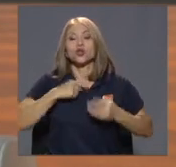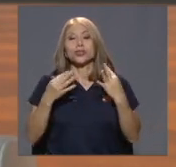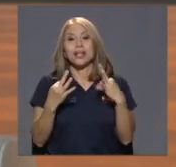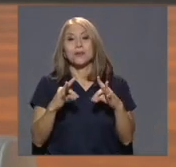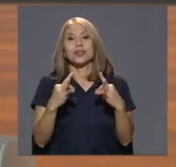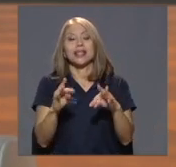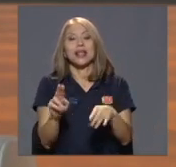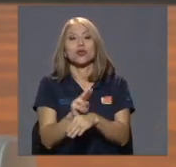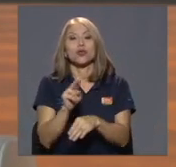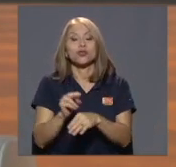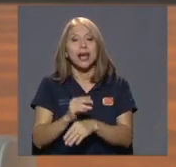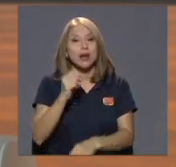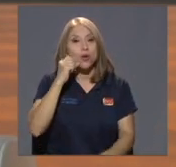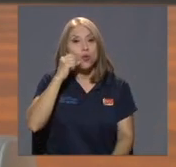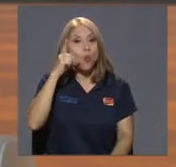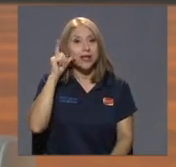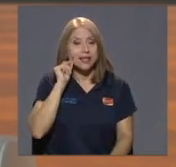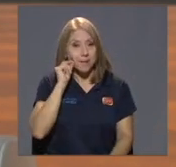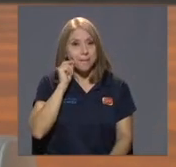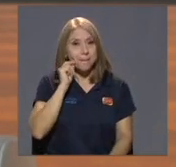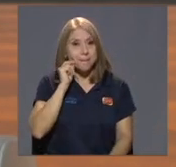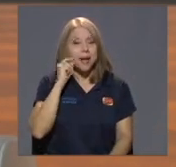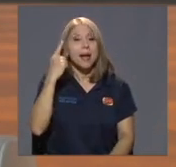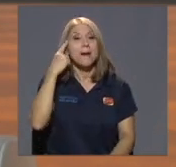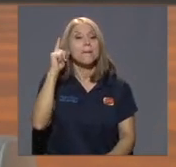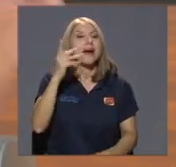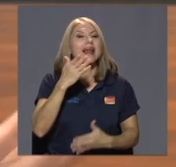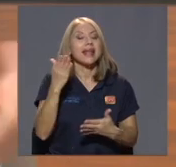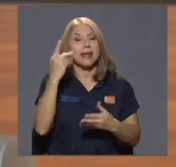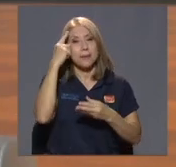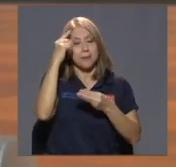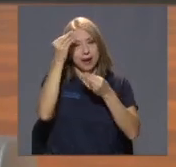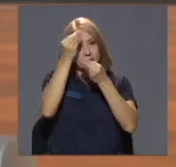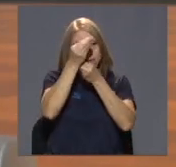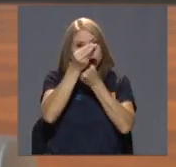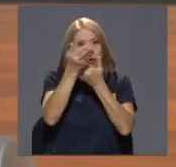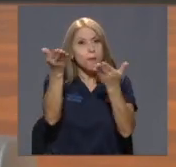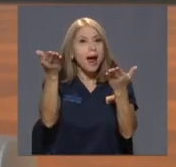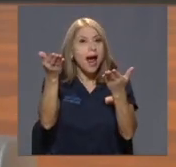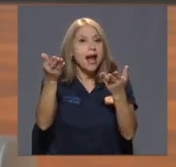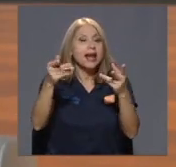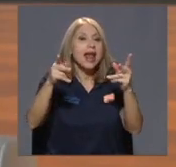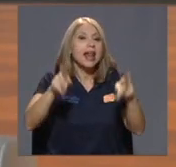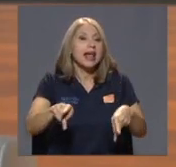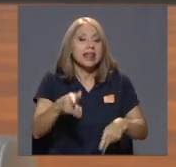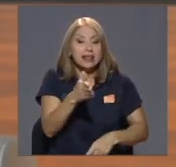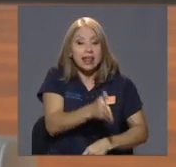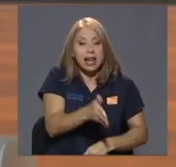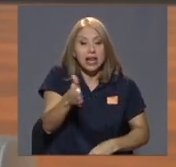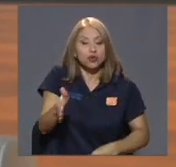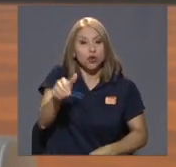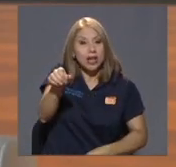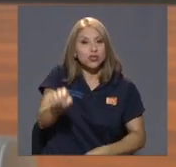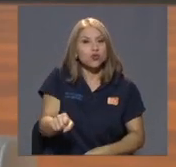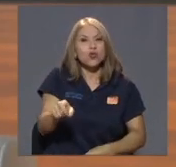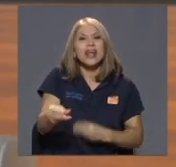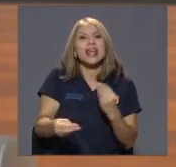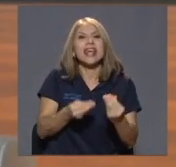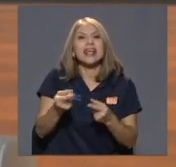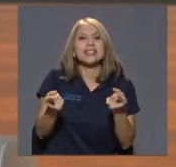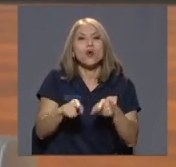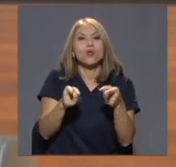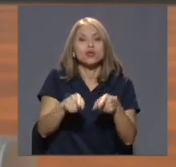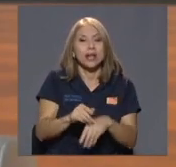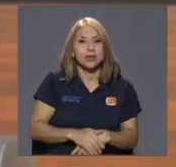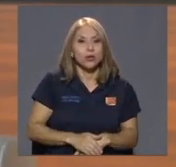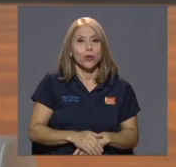ejemplo, territorialmente, para informarle, por ejemplo, a la gente de la zona sur, qué es lo que está ocurriendo en la zona sur, A la